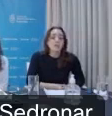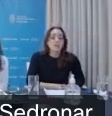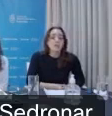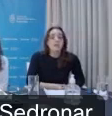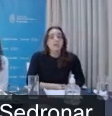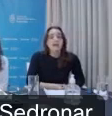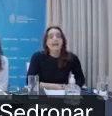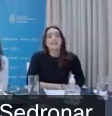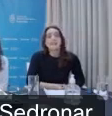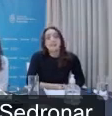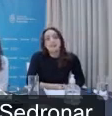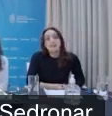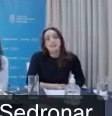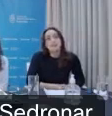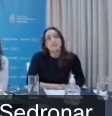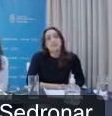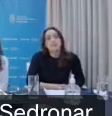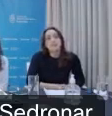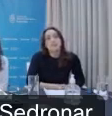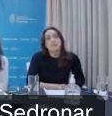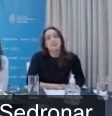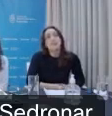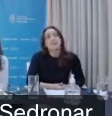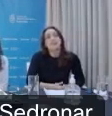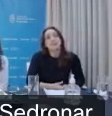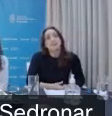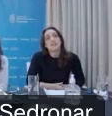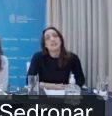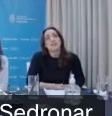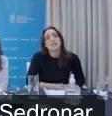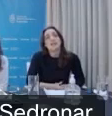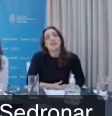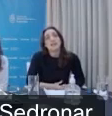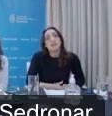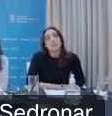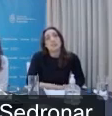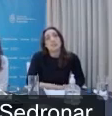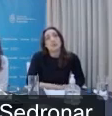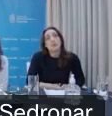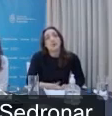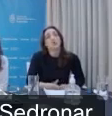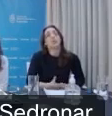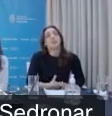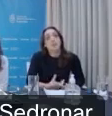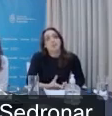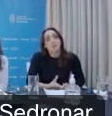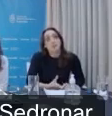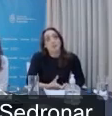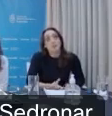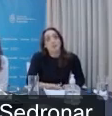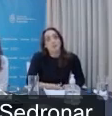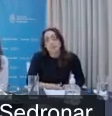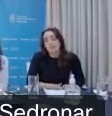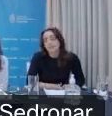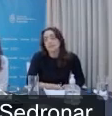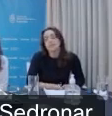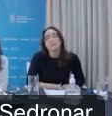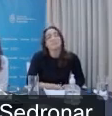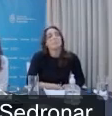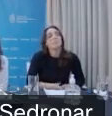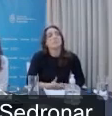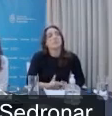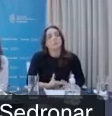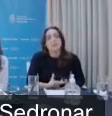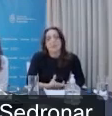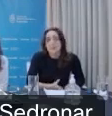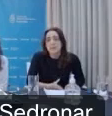las y los jóvenes atraviesan, ¿no?, diversidades de realidades según los territorios en los que transitan,